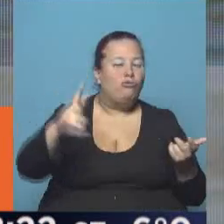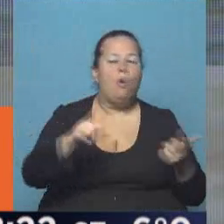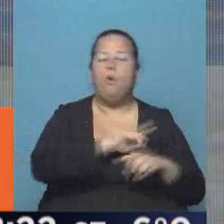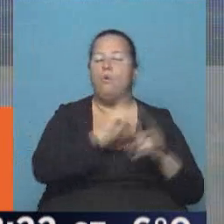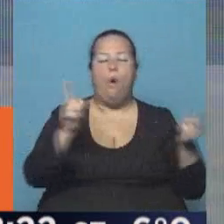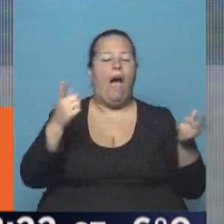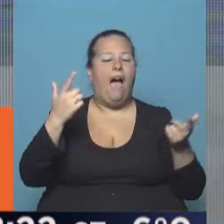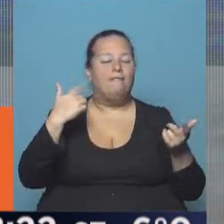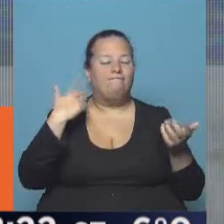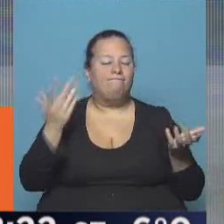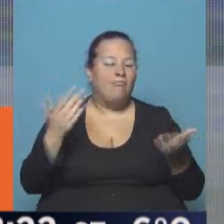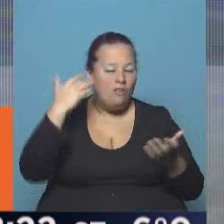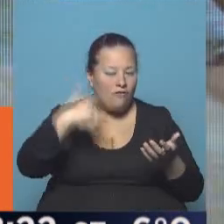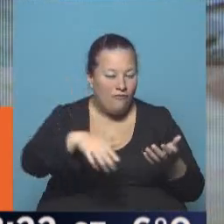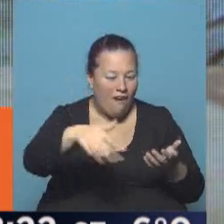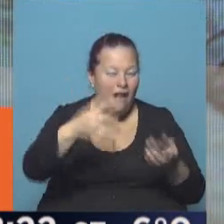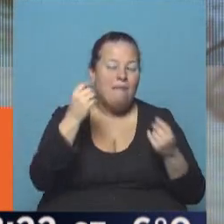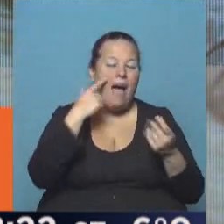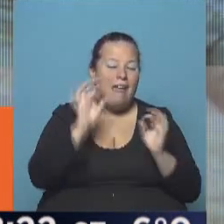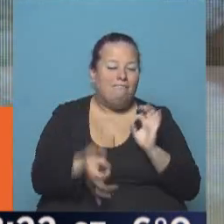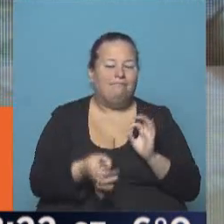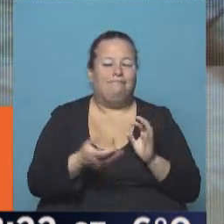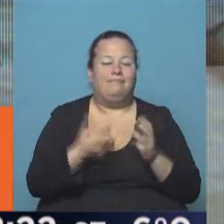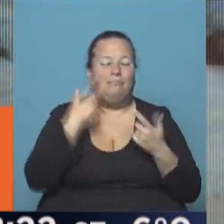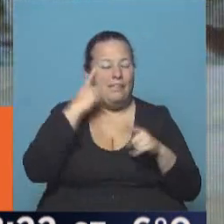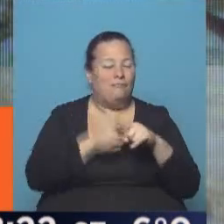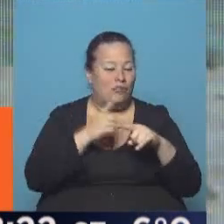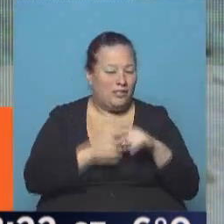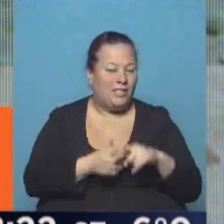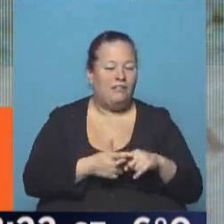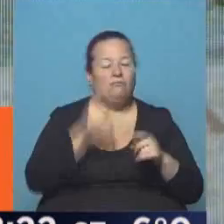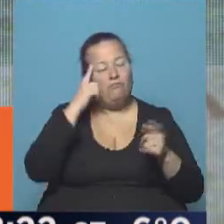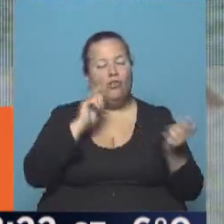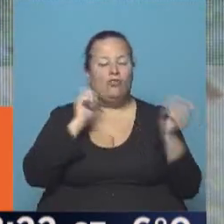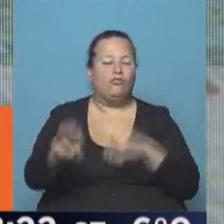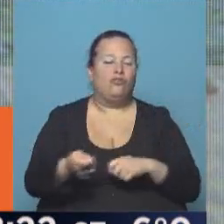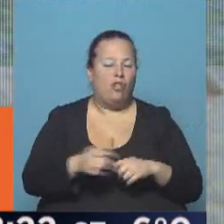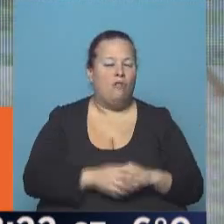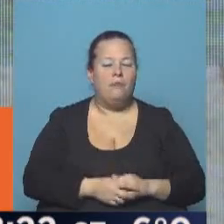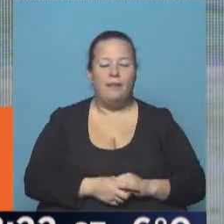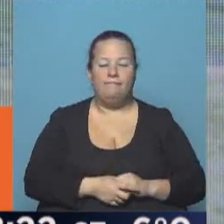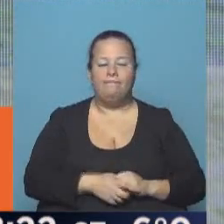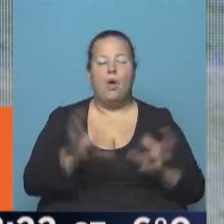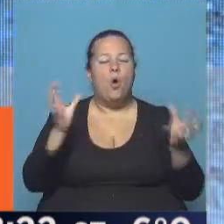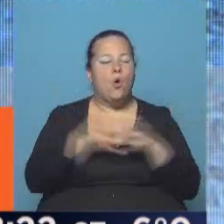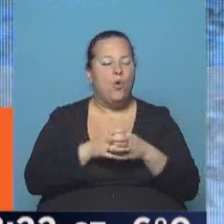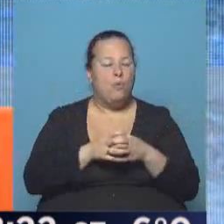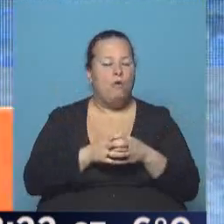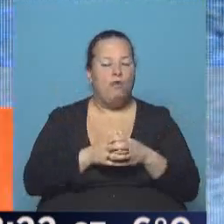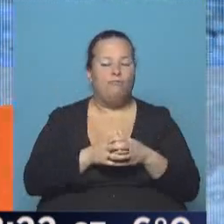un futuro cercano que sea palpable y con esperanza, optan por algunas organizaciones